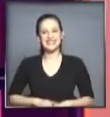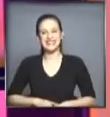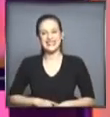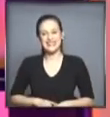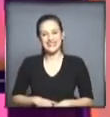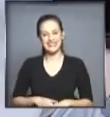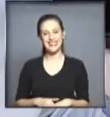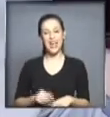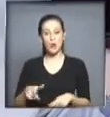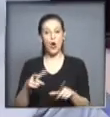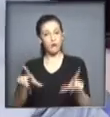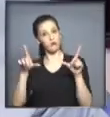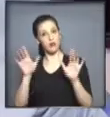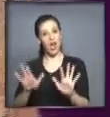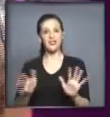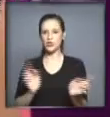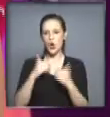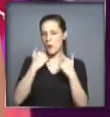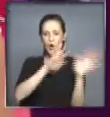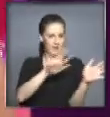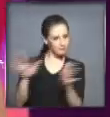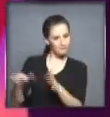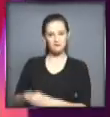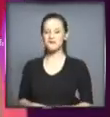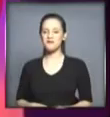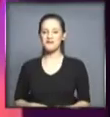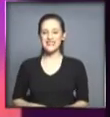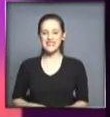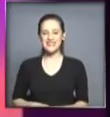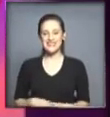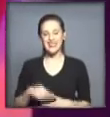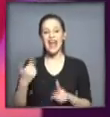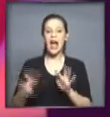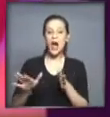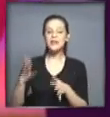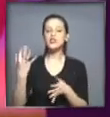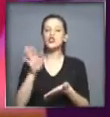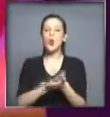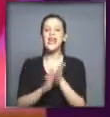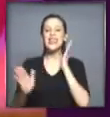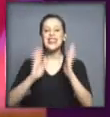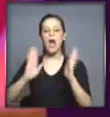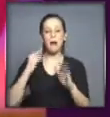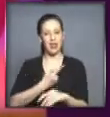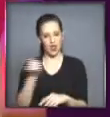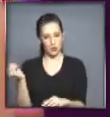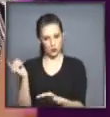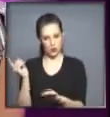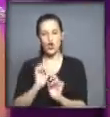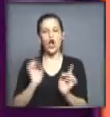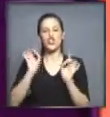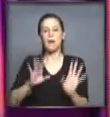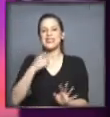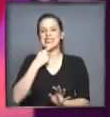imagen. No, bueno, no importa, ya. Lo que digo es esto, que a veces tiene que ver con la etapa que uno está pasando, ¿no? Me parece que no es tanto